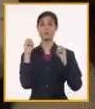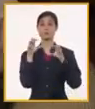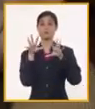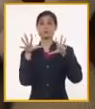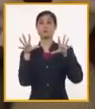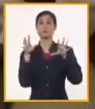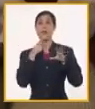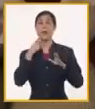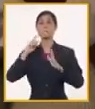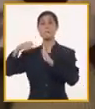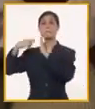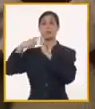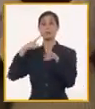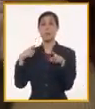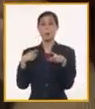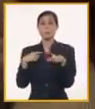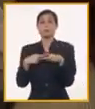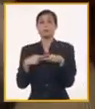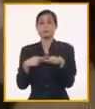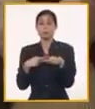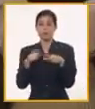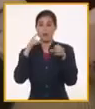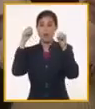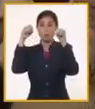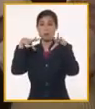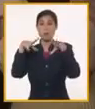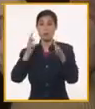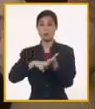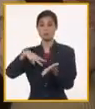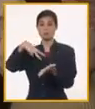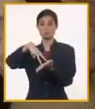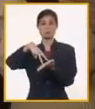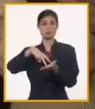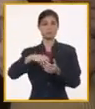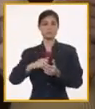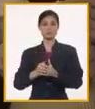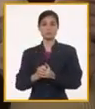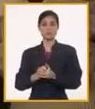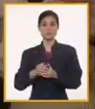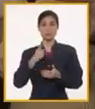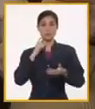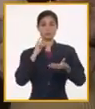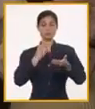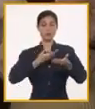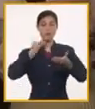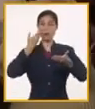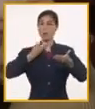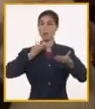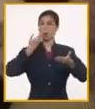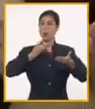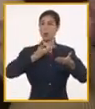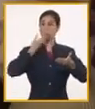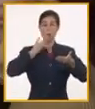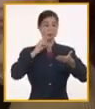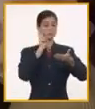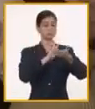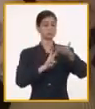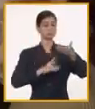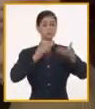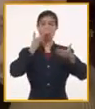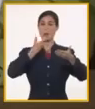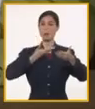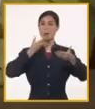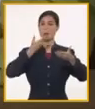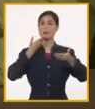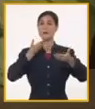entonces aparezco yo con aquello. Lo que hice fue leer aquello. Y mañana será, bueno, una convocatoria que hizo la